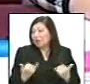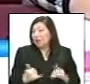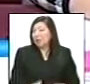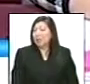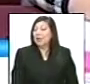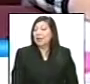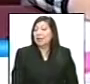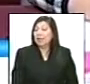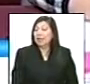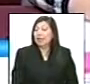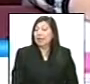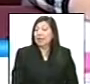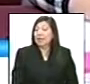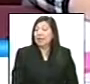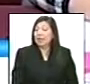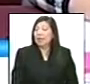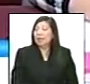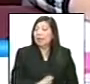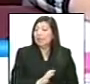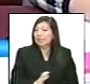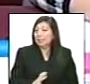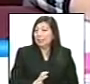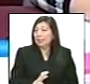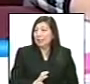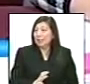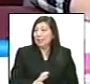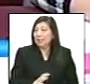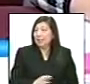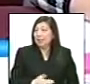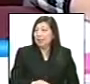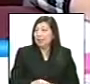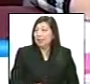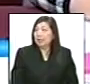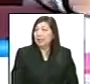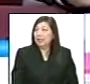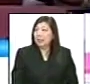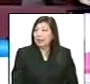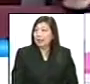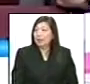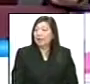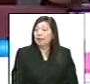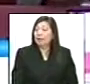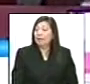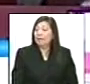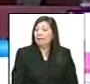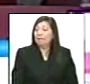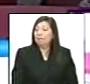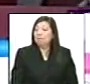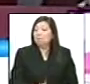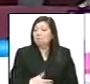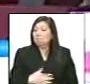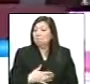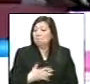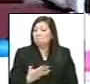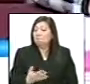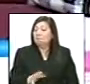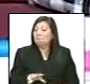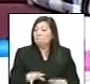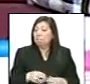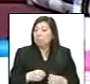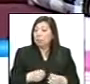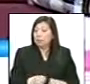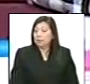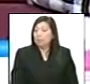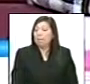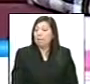presidenta, sobre el Estado-Nación y el Estado plurinacional, ¿no? Entonces entiendo que podría aceptarse ese